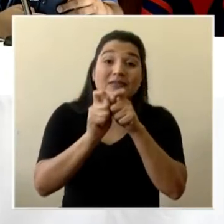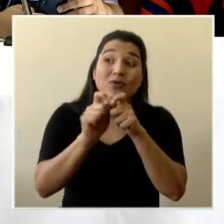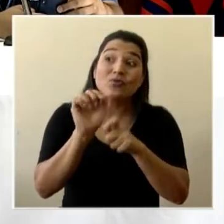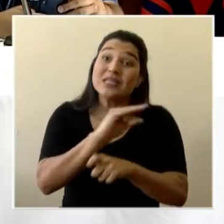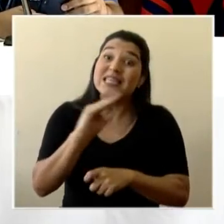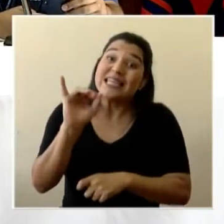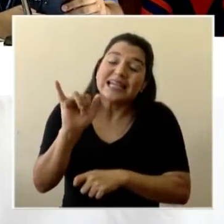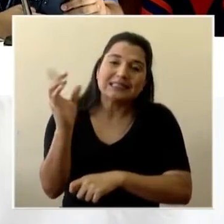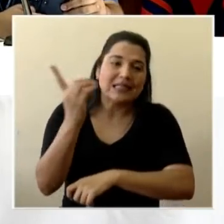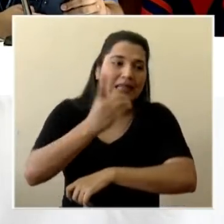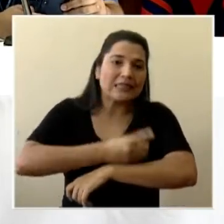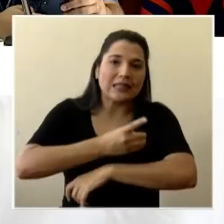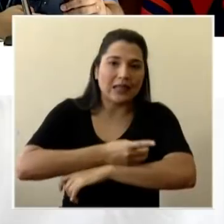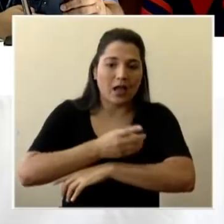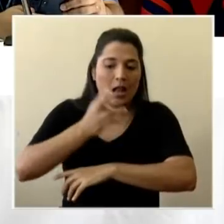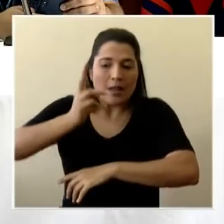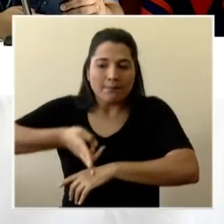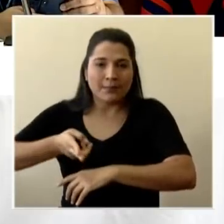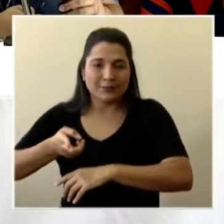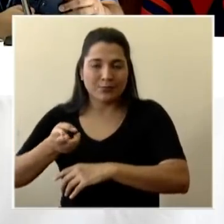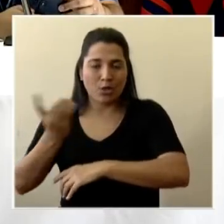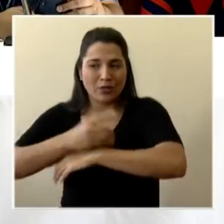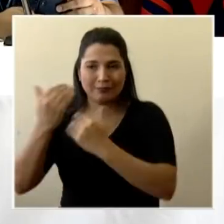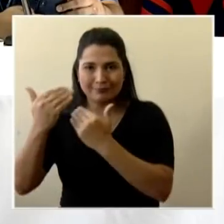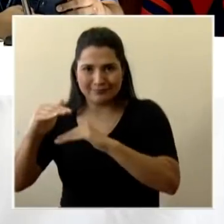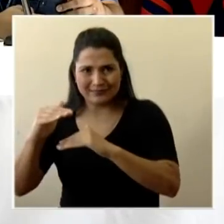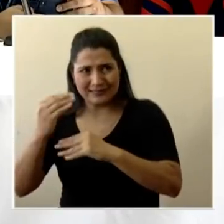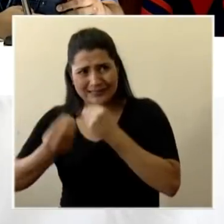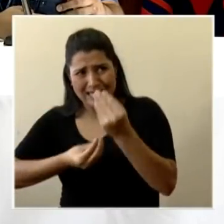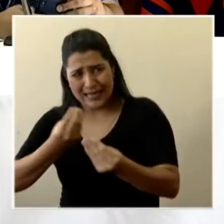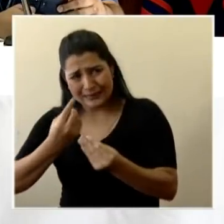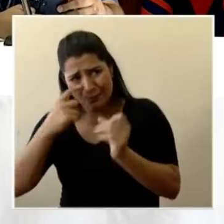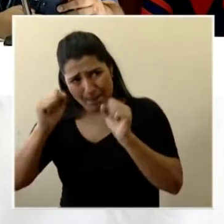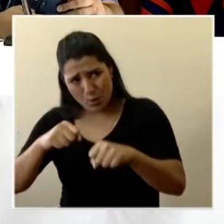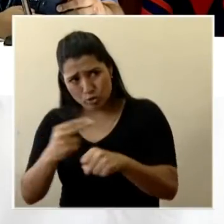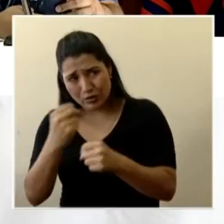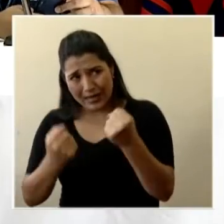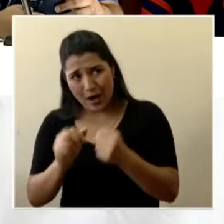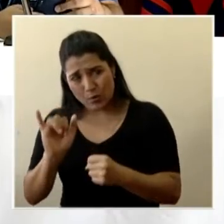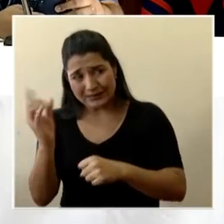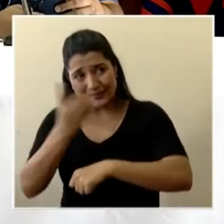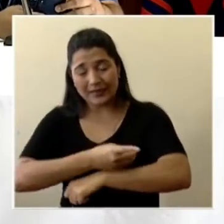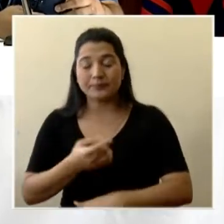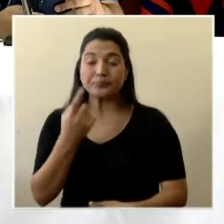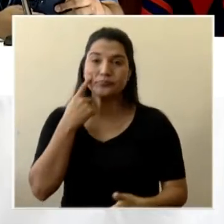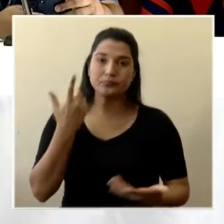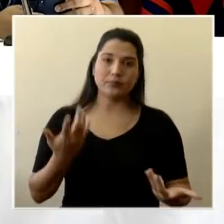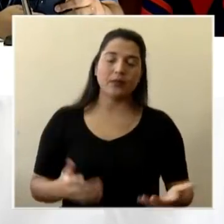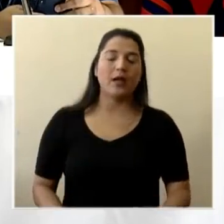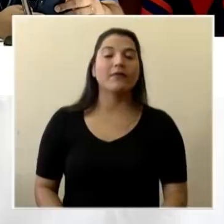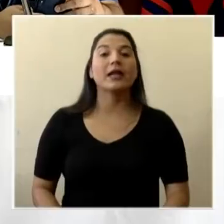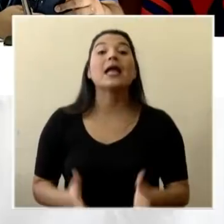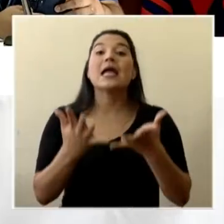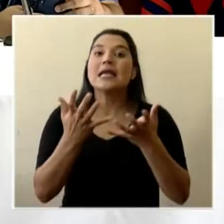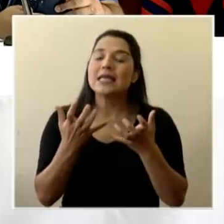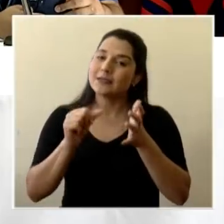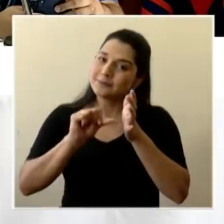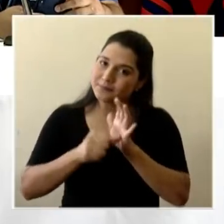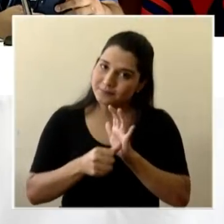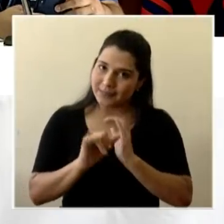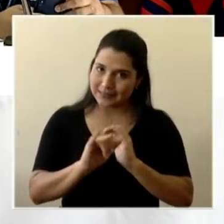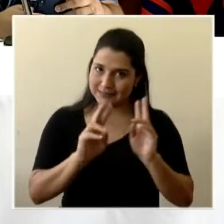que tienen, ¿cómo hacen para avalar esa excepción? Vamos a ver, quiero insistir en este